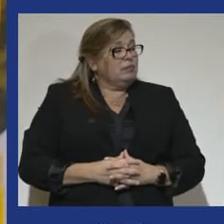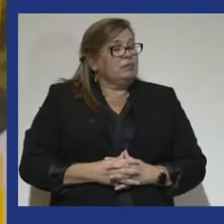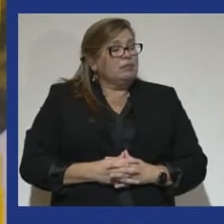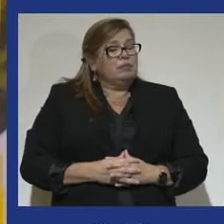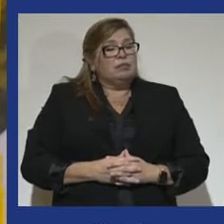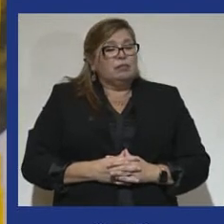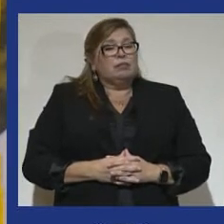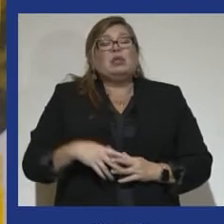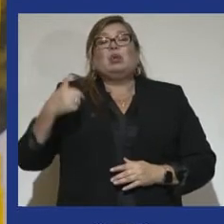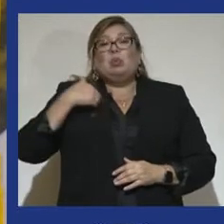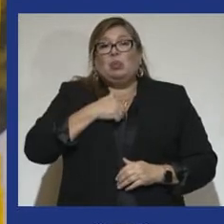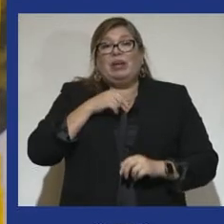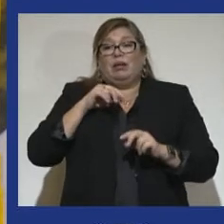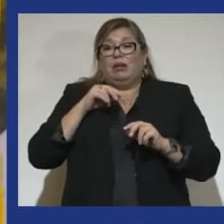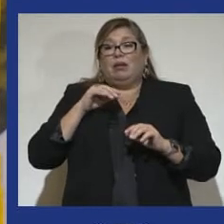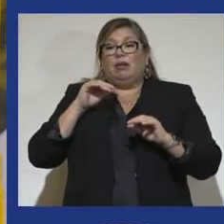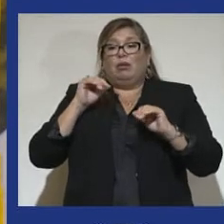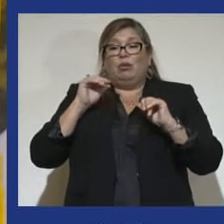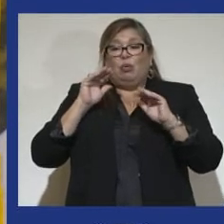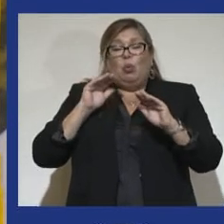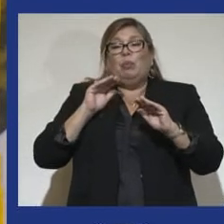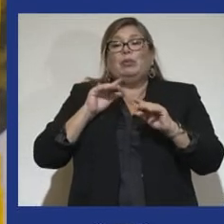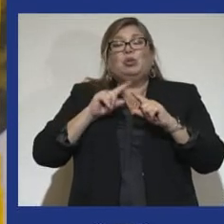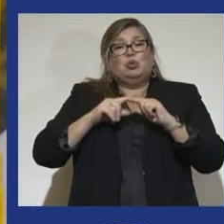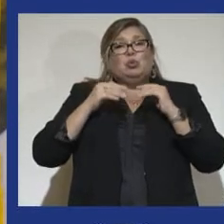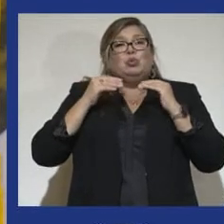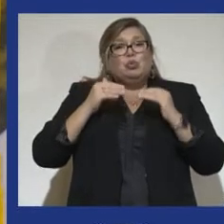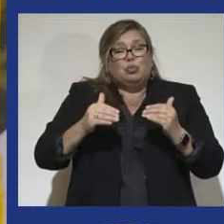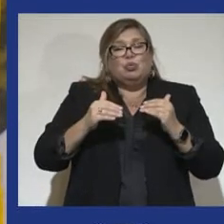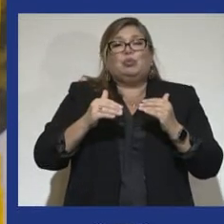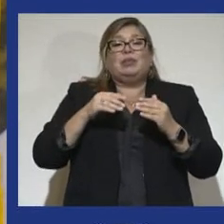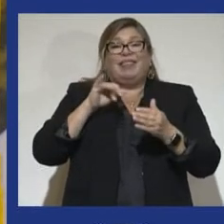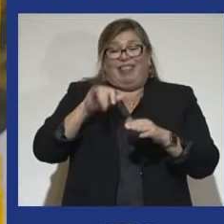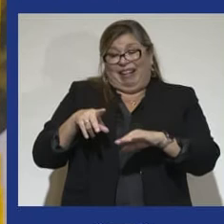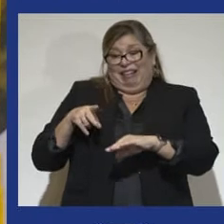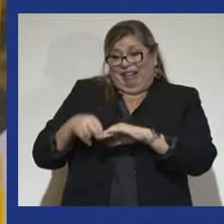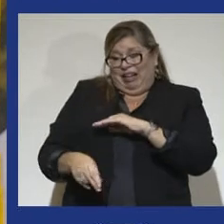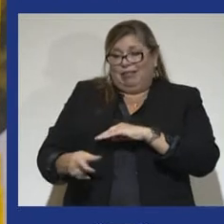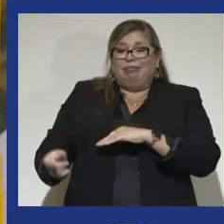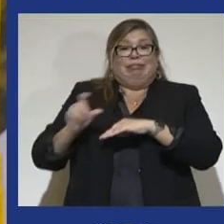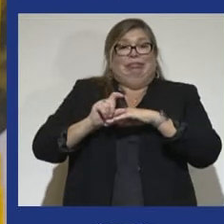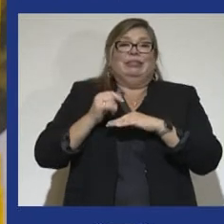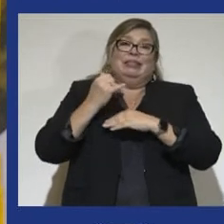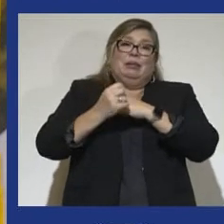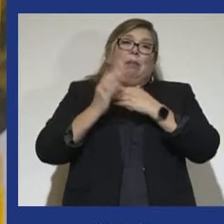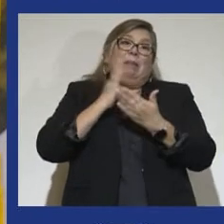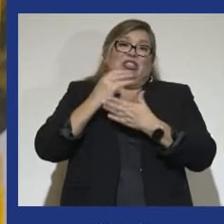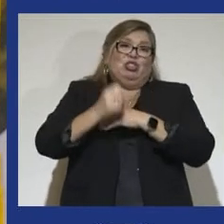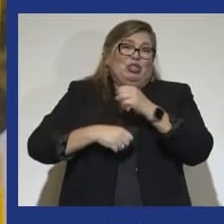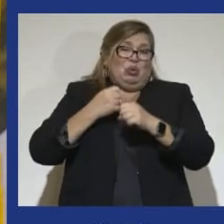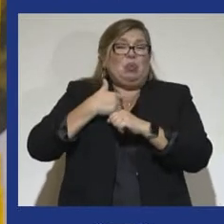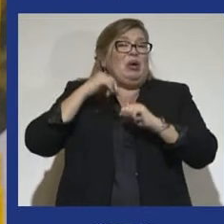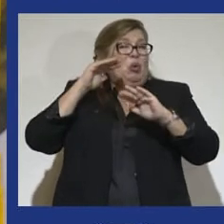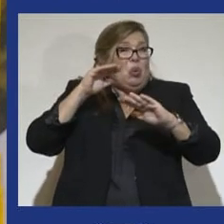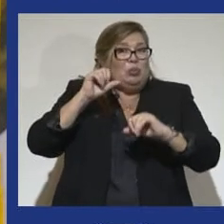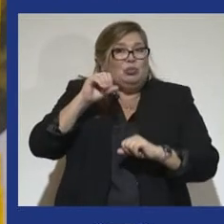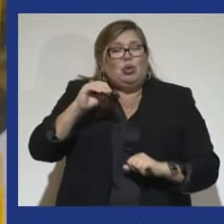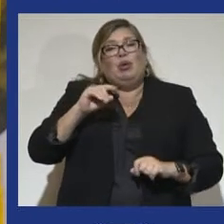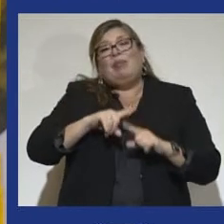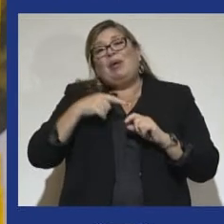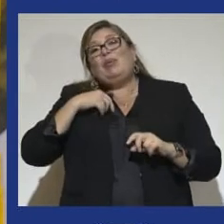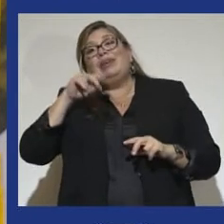sobre esto específicamente y esperamos podrá restaurar las reducciones de pago en el año presupuestal será